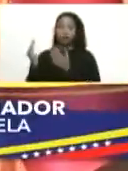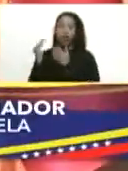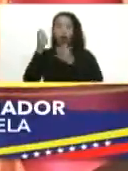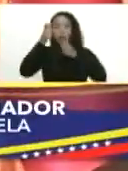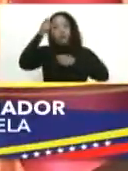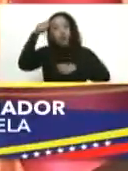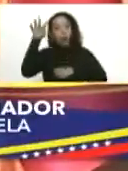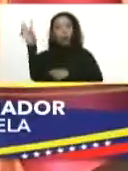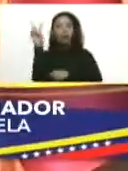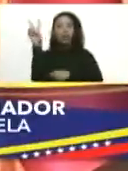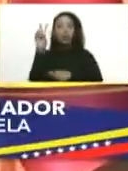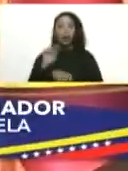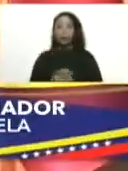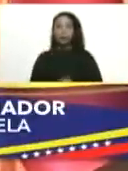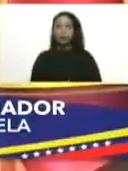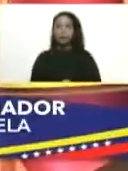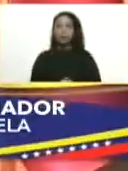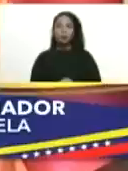pueblo venezolano.